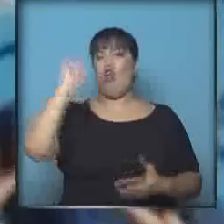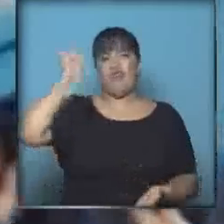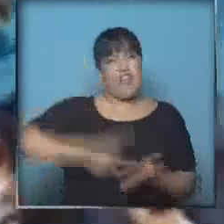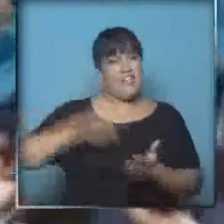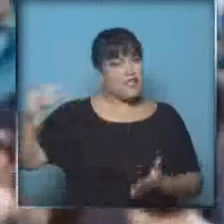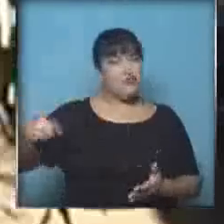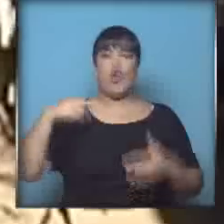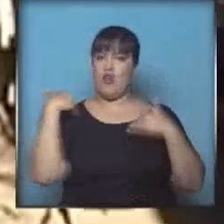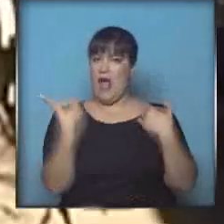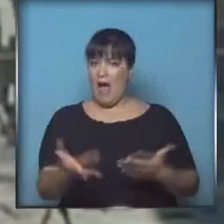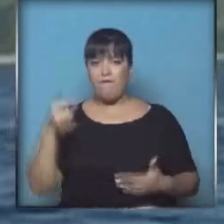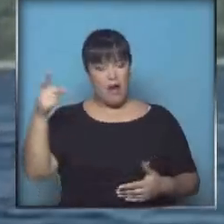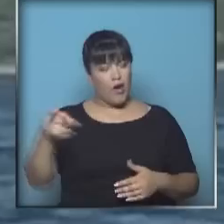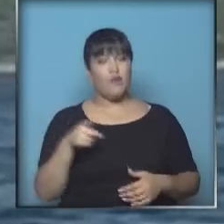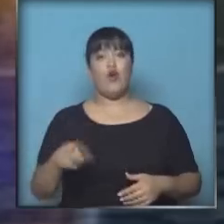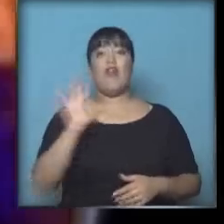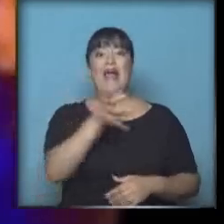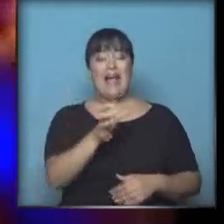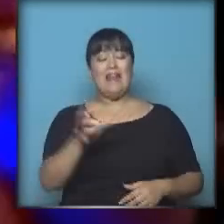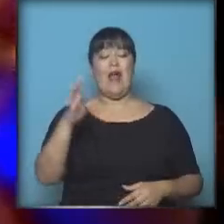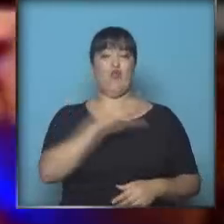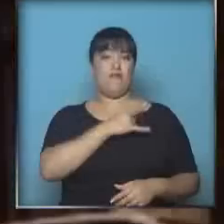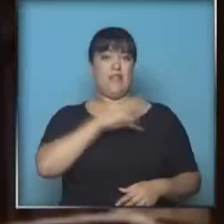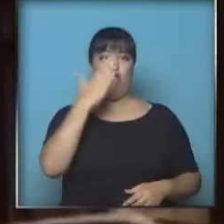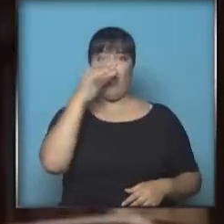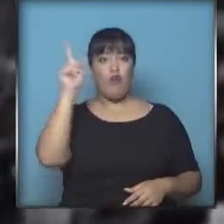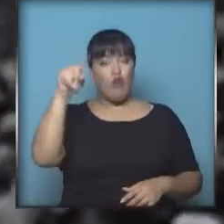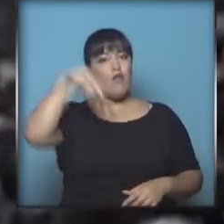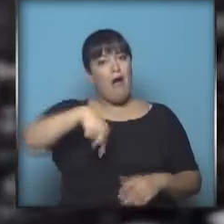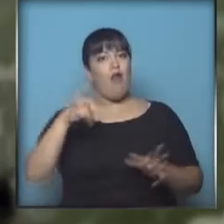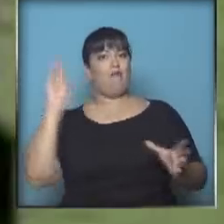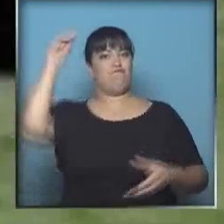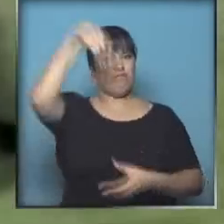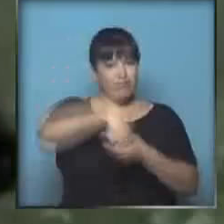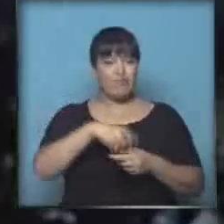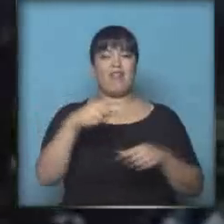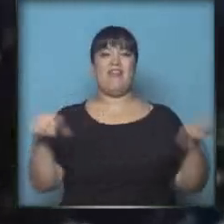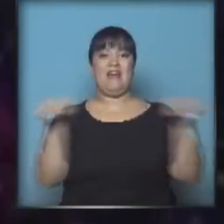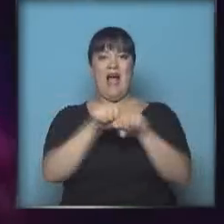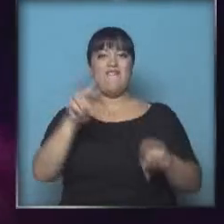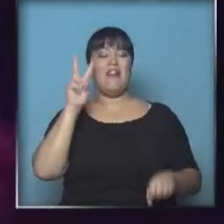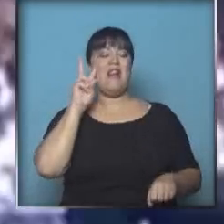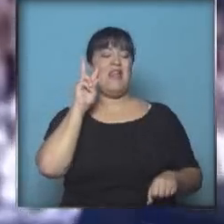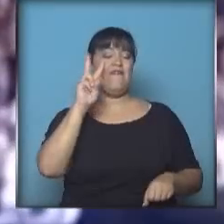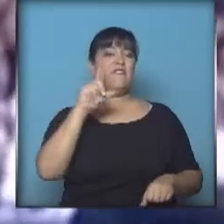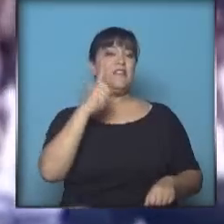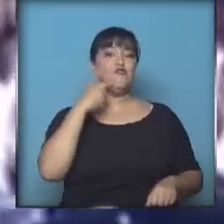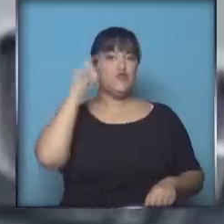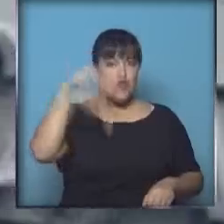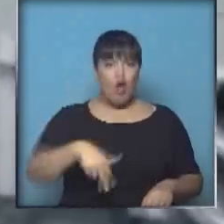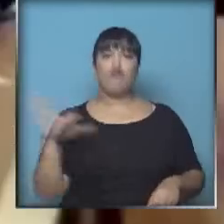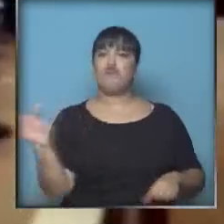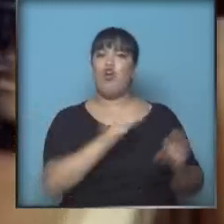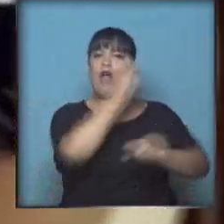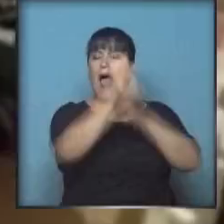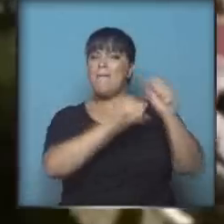favorables el canal universitar de Córdoba ingresa en la grilla de Cablevisión todas las empresas Tienen las mismas condiciones la